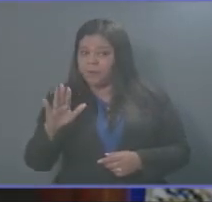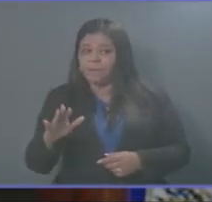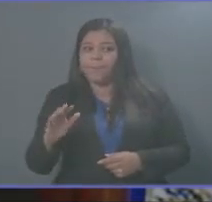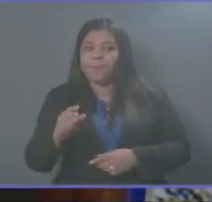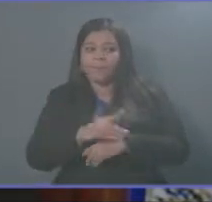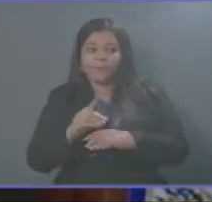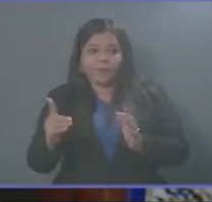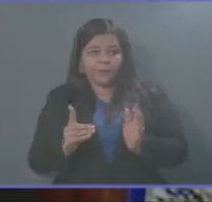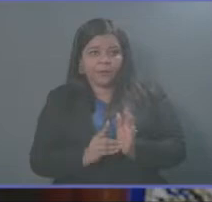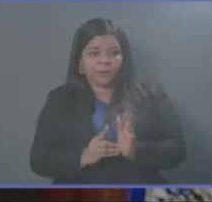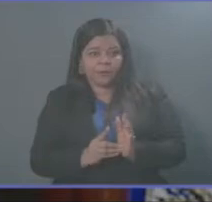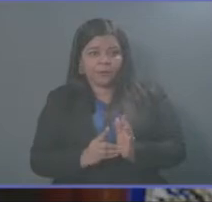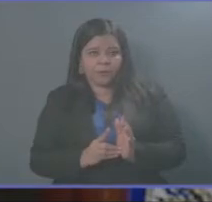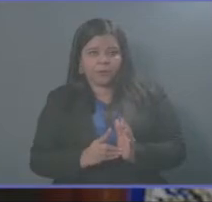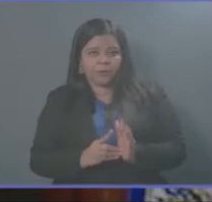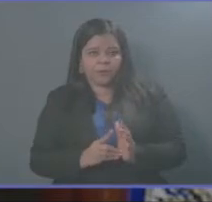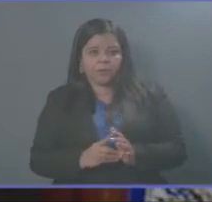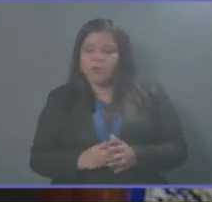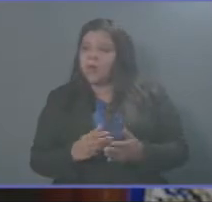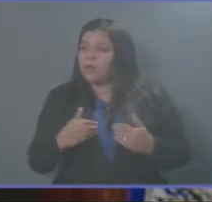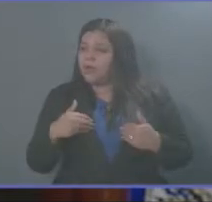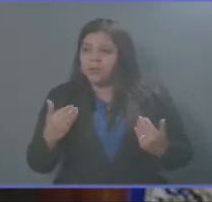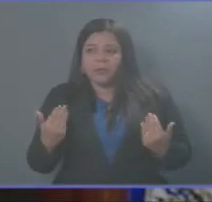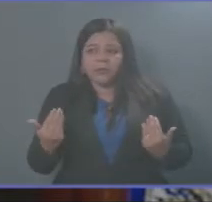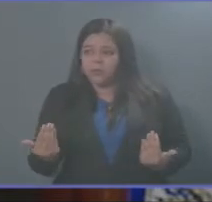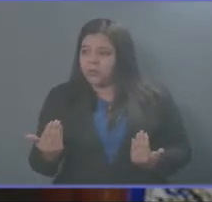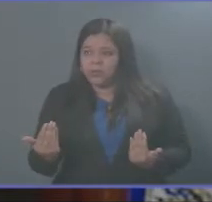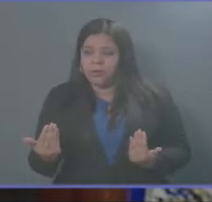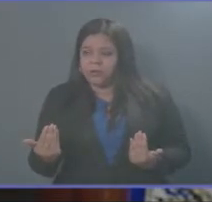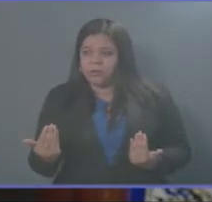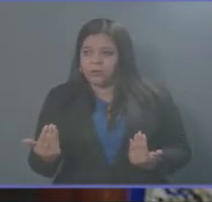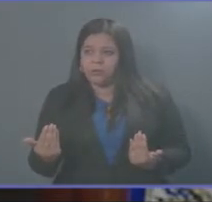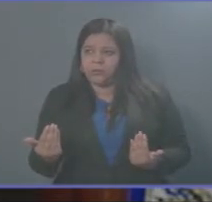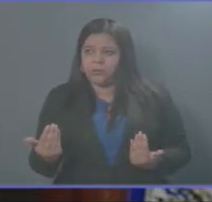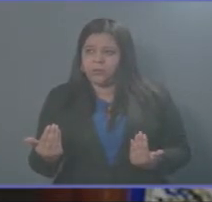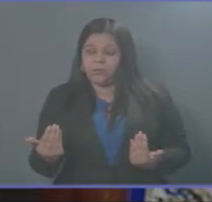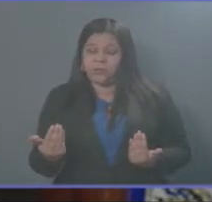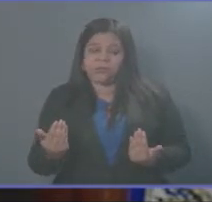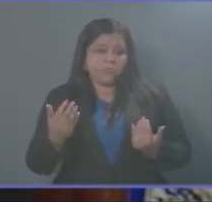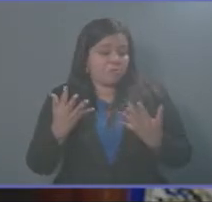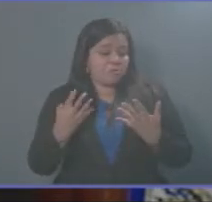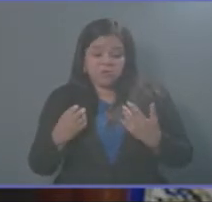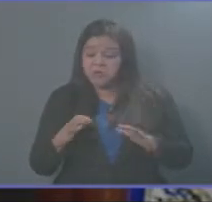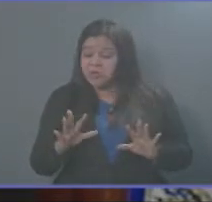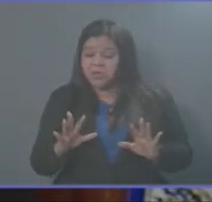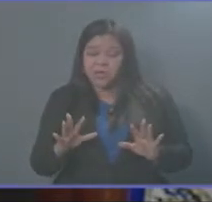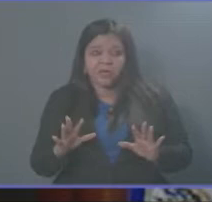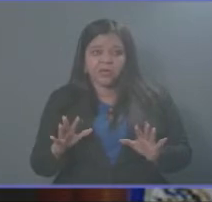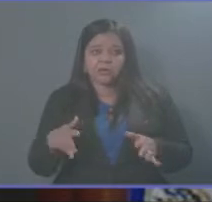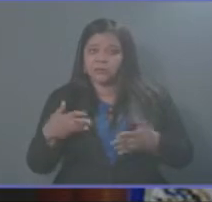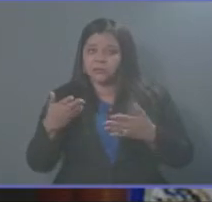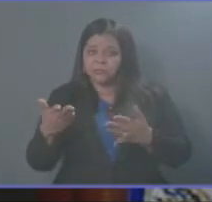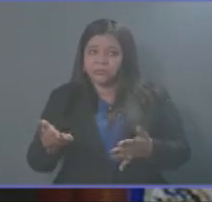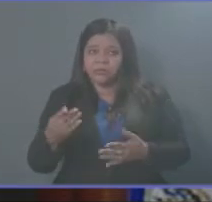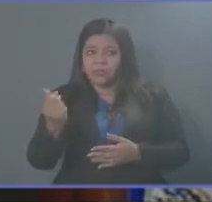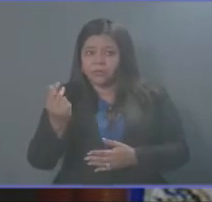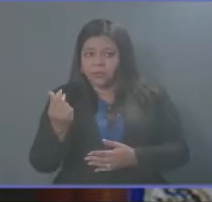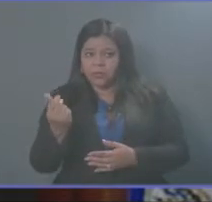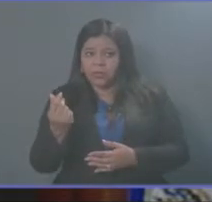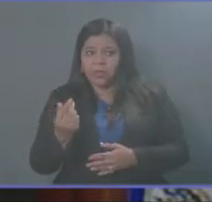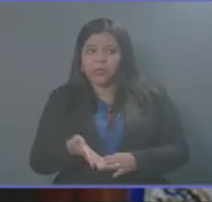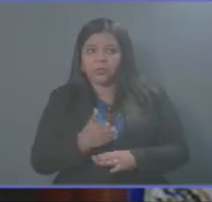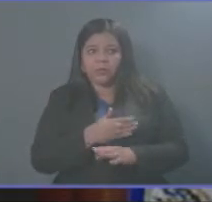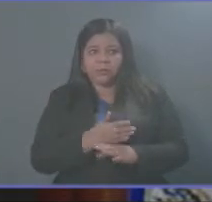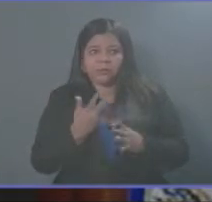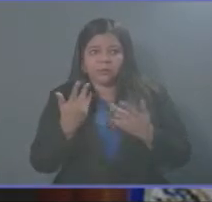los diputados no tenían el deseo de darle ese dinero que